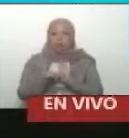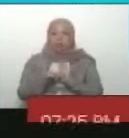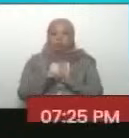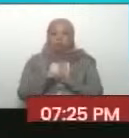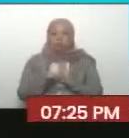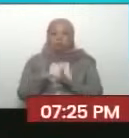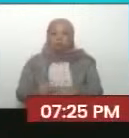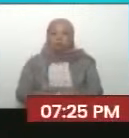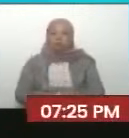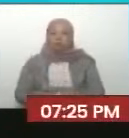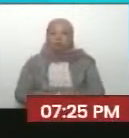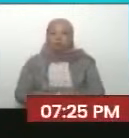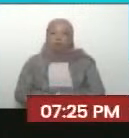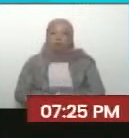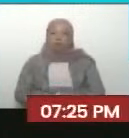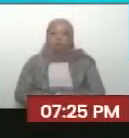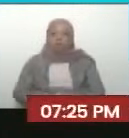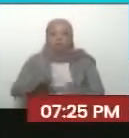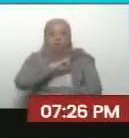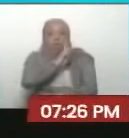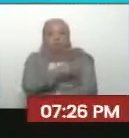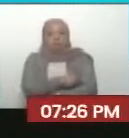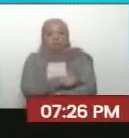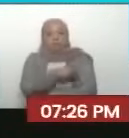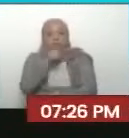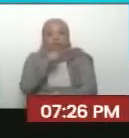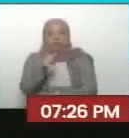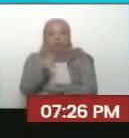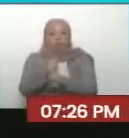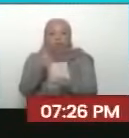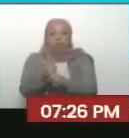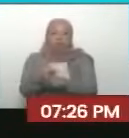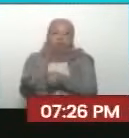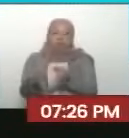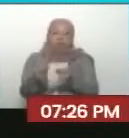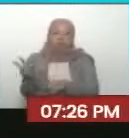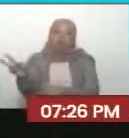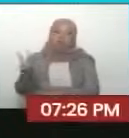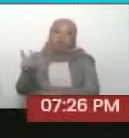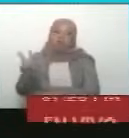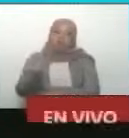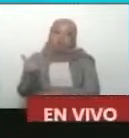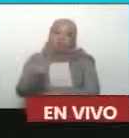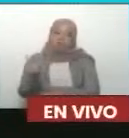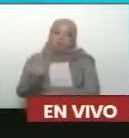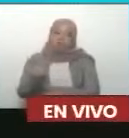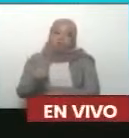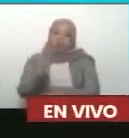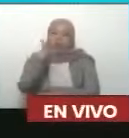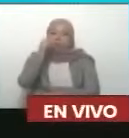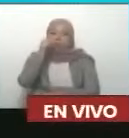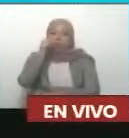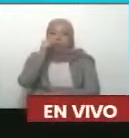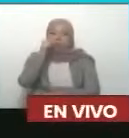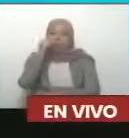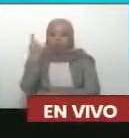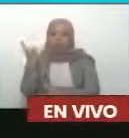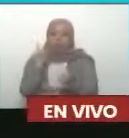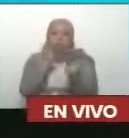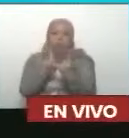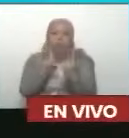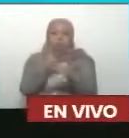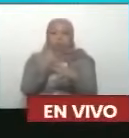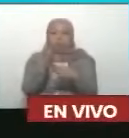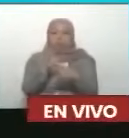cándido, la valentía, el patriotismo que tenemos los venezolanos y las venezolanas. Nos les plantamos a cualquiera